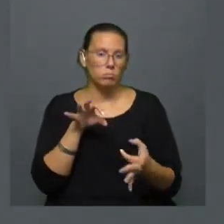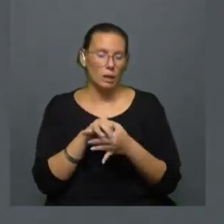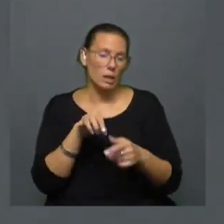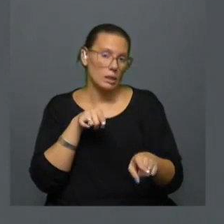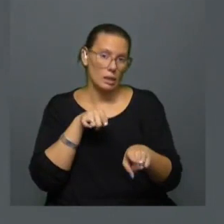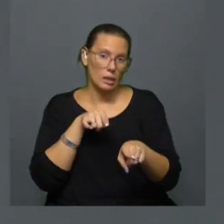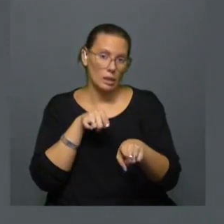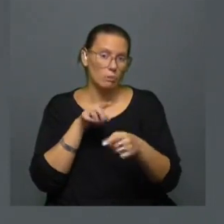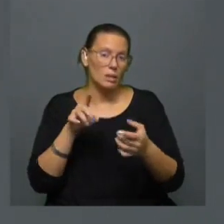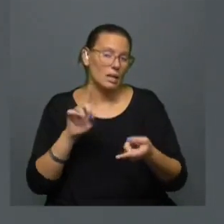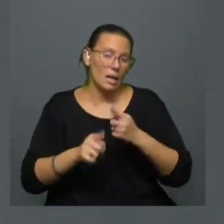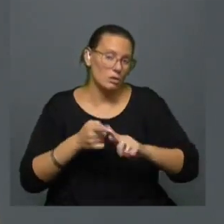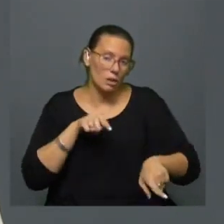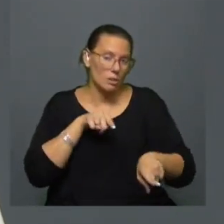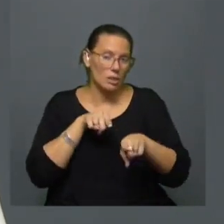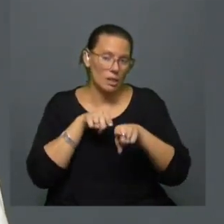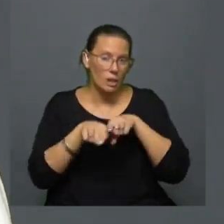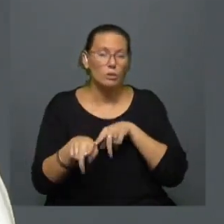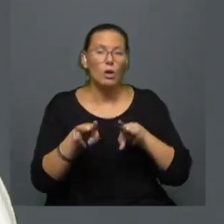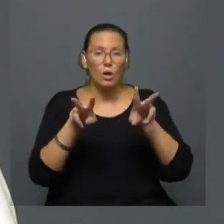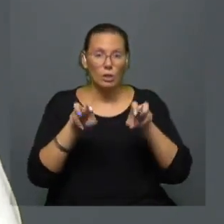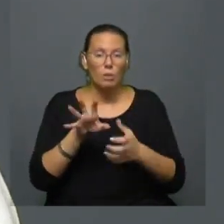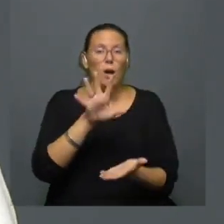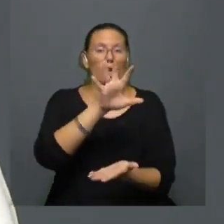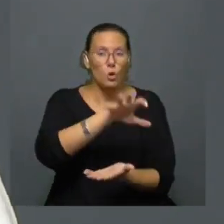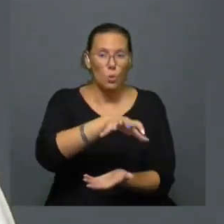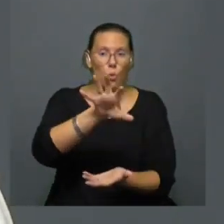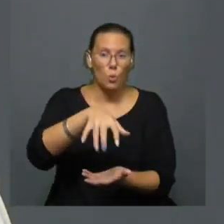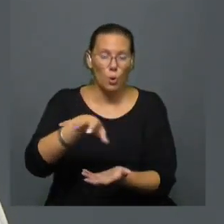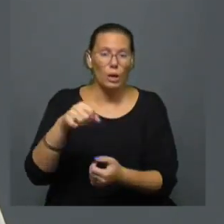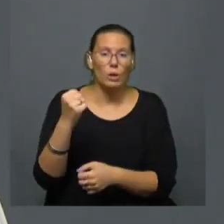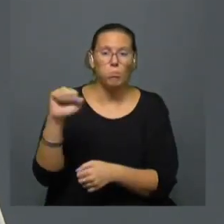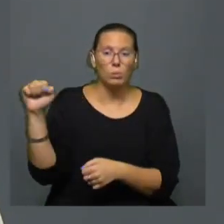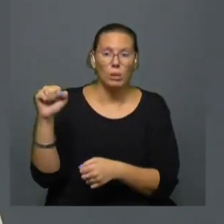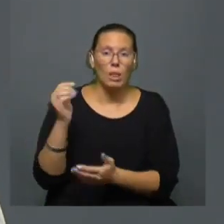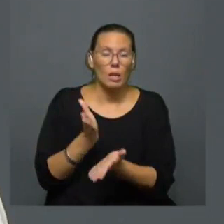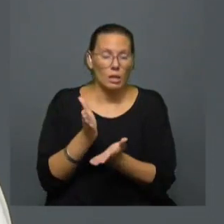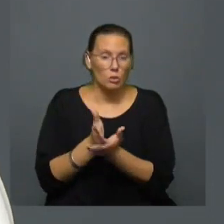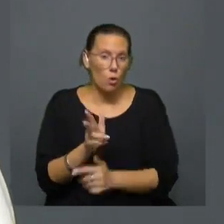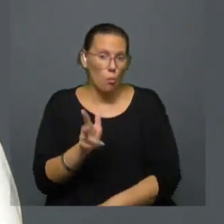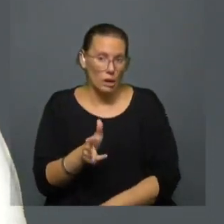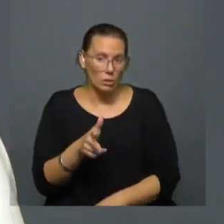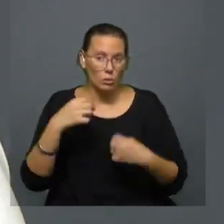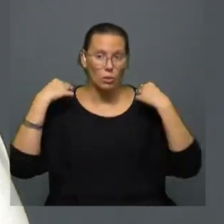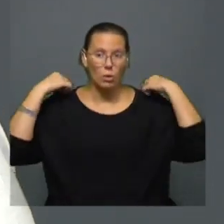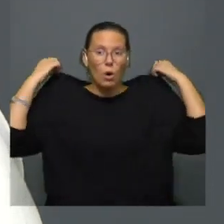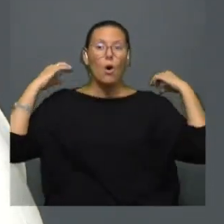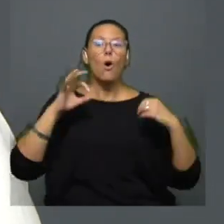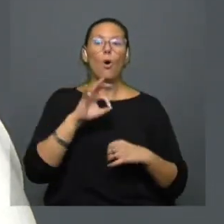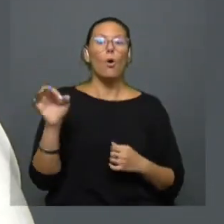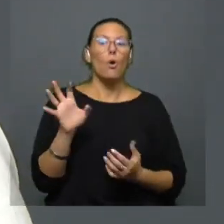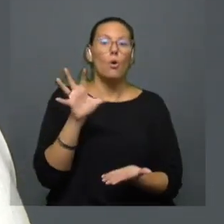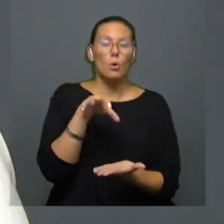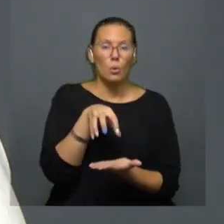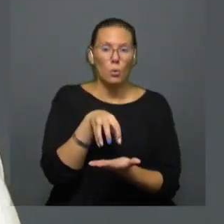con el tema de lugares donde se violaron los derechos humanos o lugares